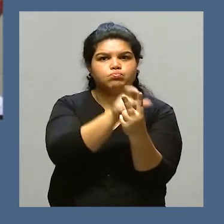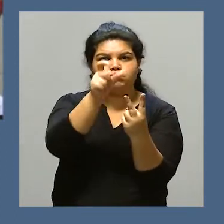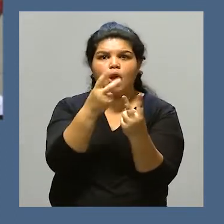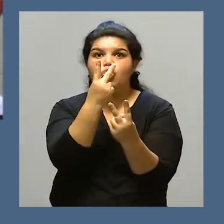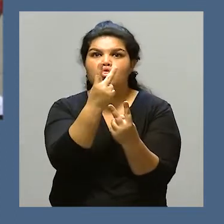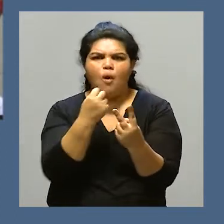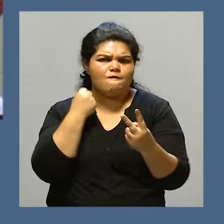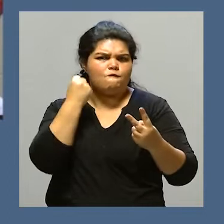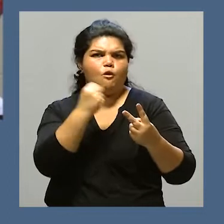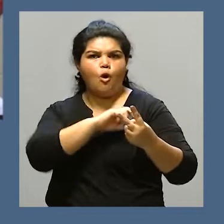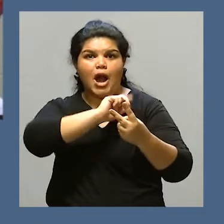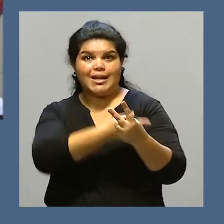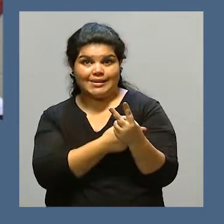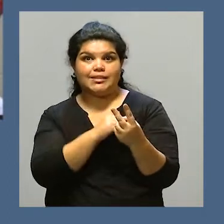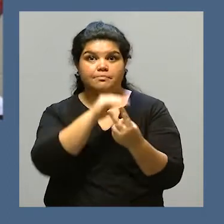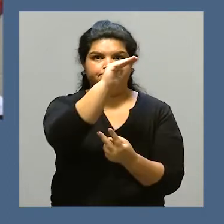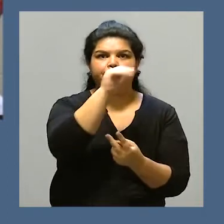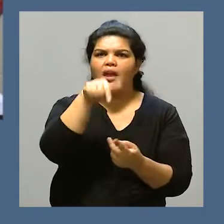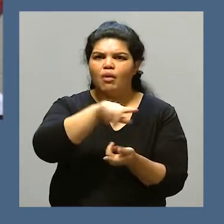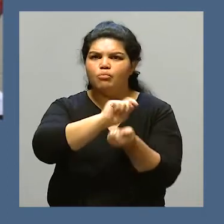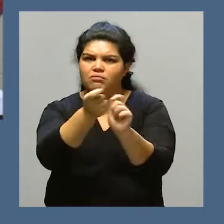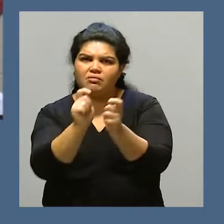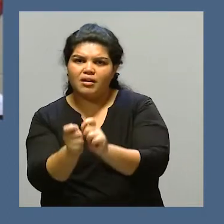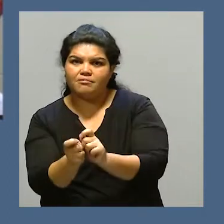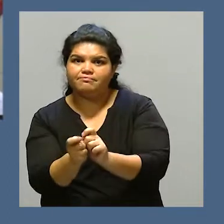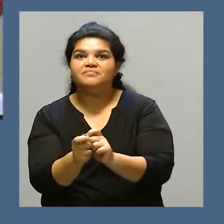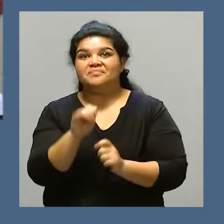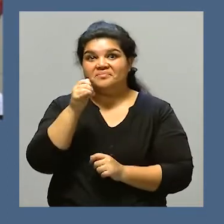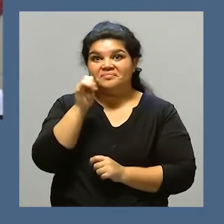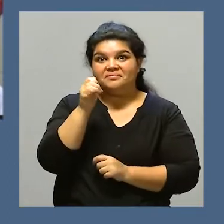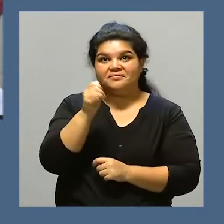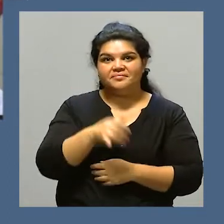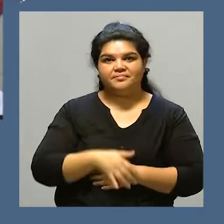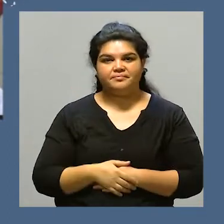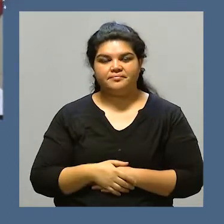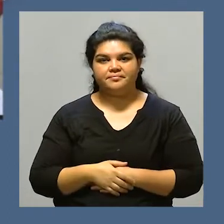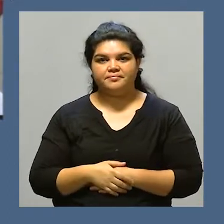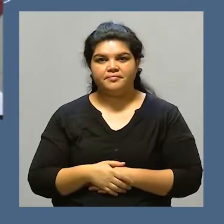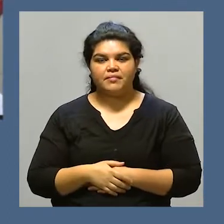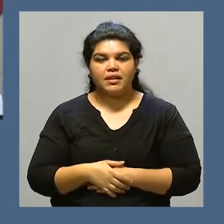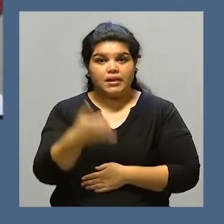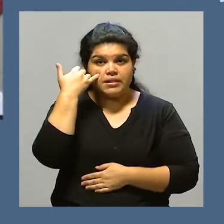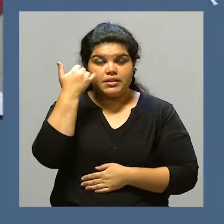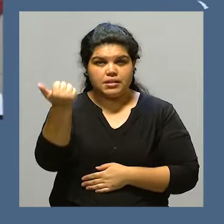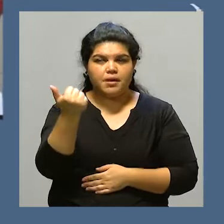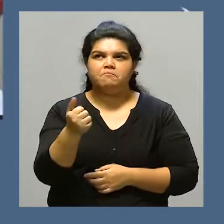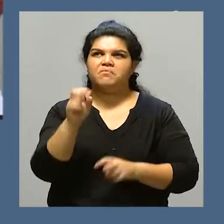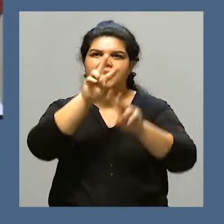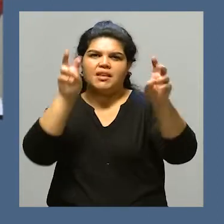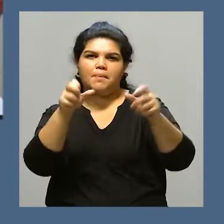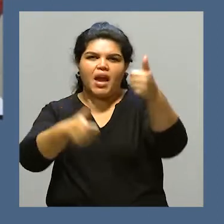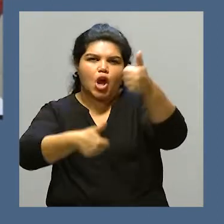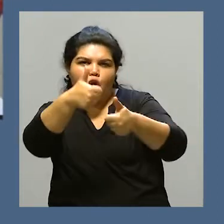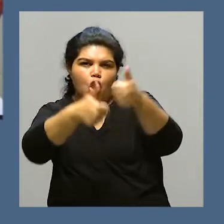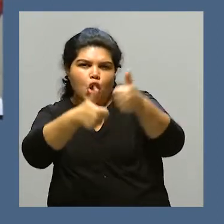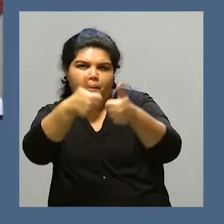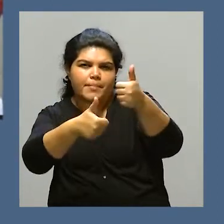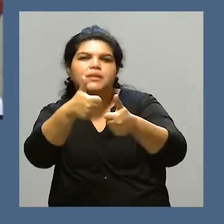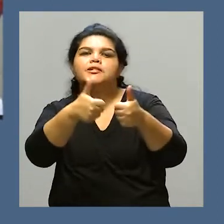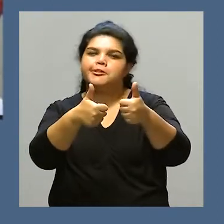días hubo como algunos cambios, ¿o no? Sí, así es. Digamos, el panorama en términos de competencia creo que